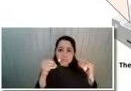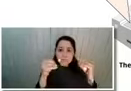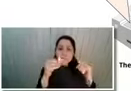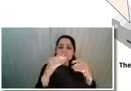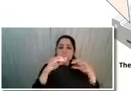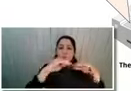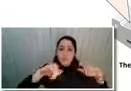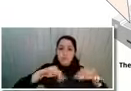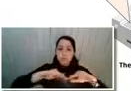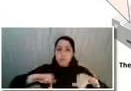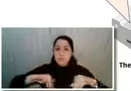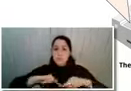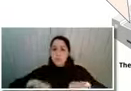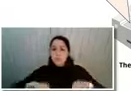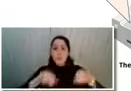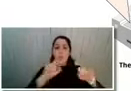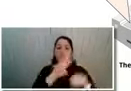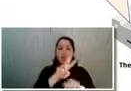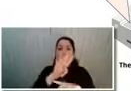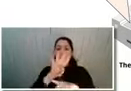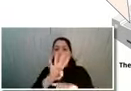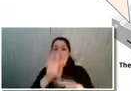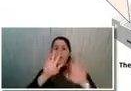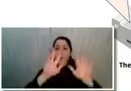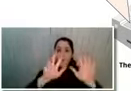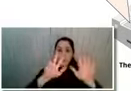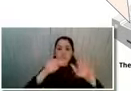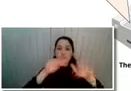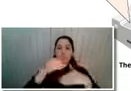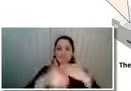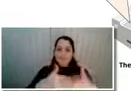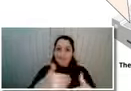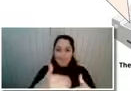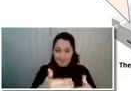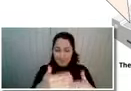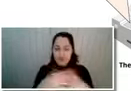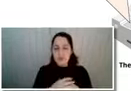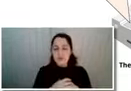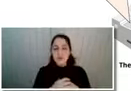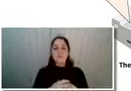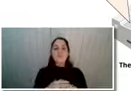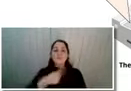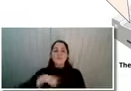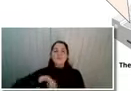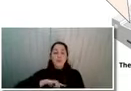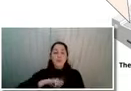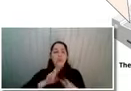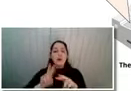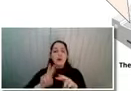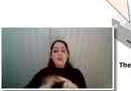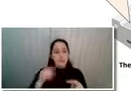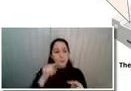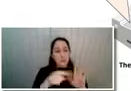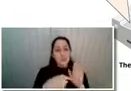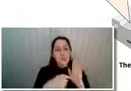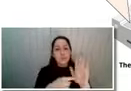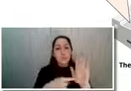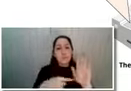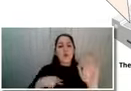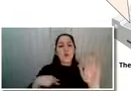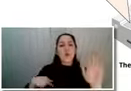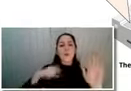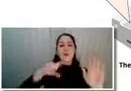y ponemos todos los componentes para que esto ocurra. Los nucleótidos, que son estas bases nitrogenadas, ¿no es cierto?,